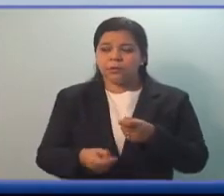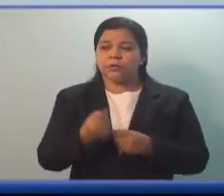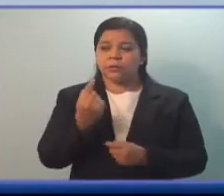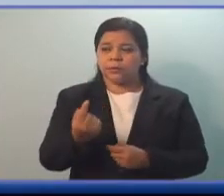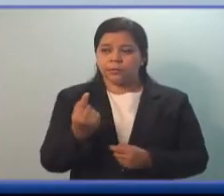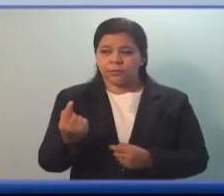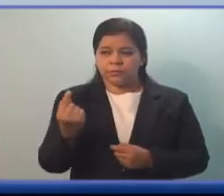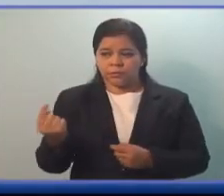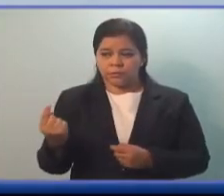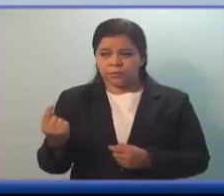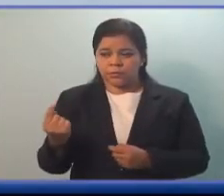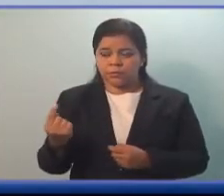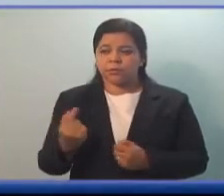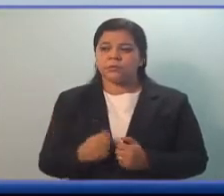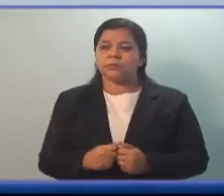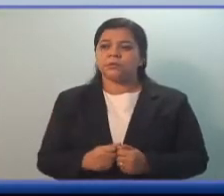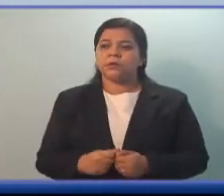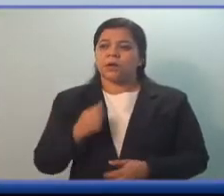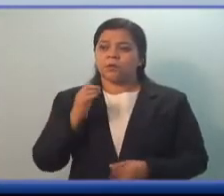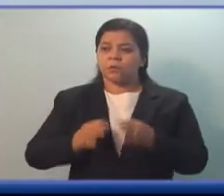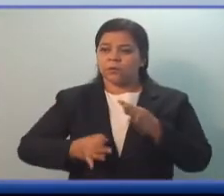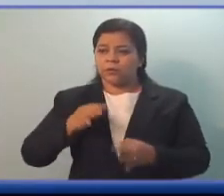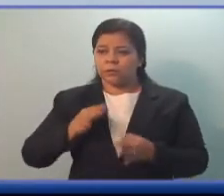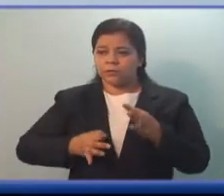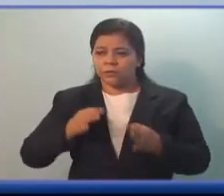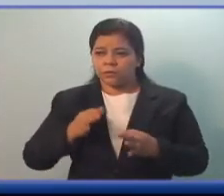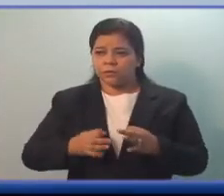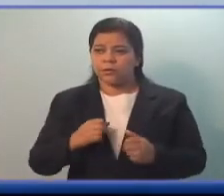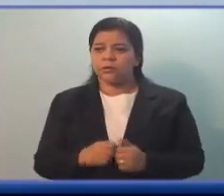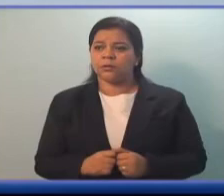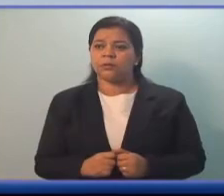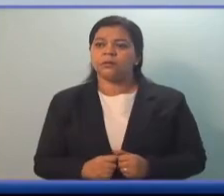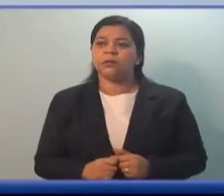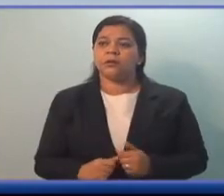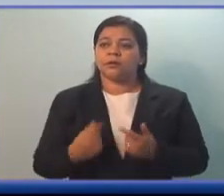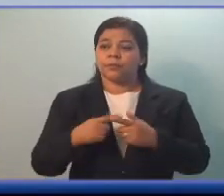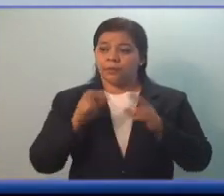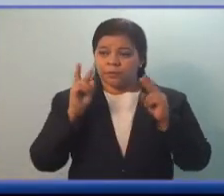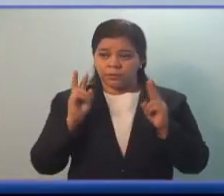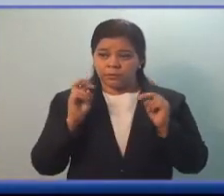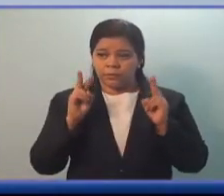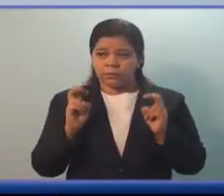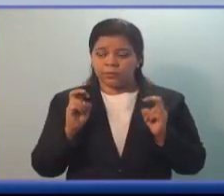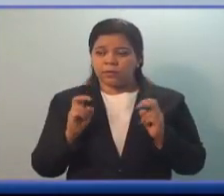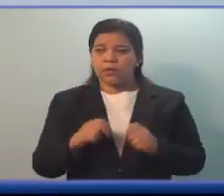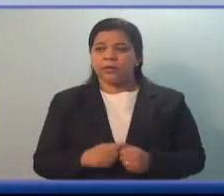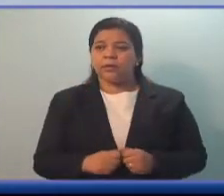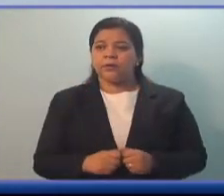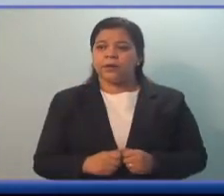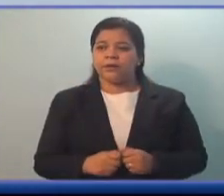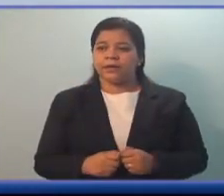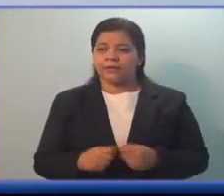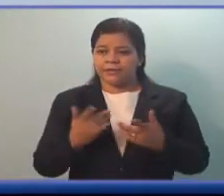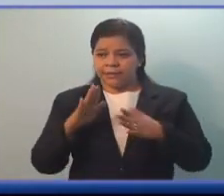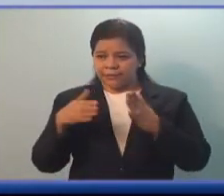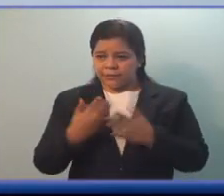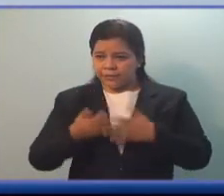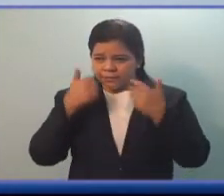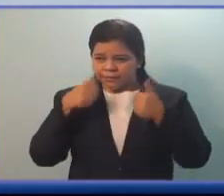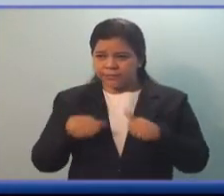personal, ¿verdad?, judicial. Pero en el tema también de las candidaturas de los